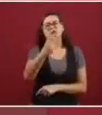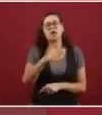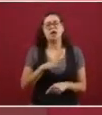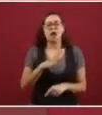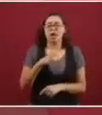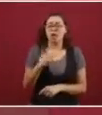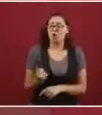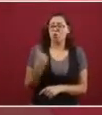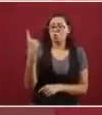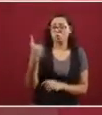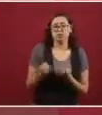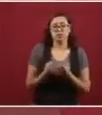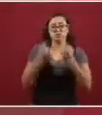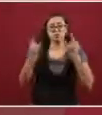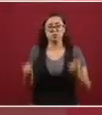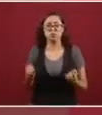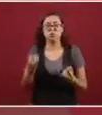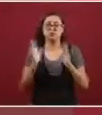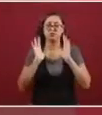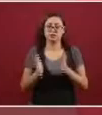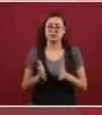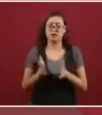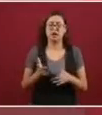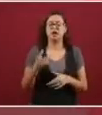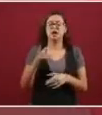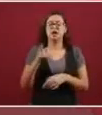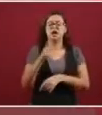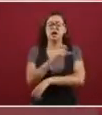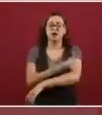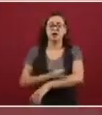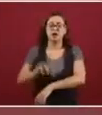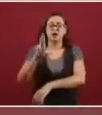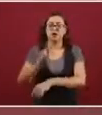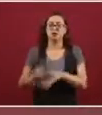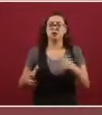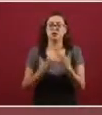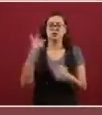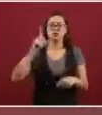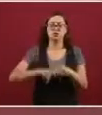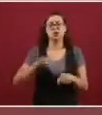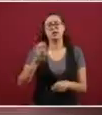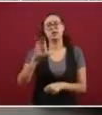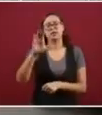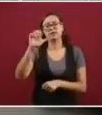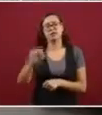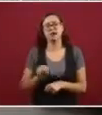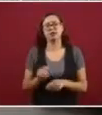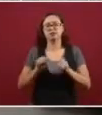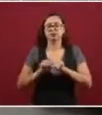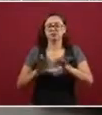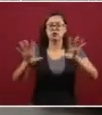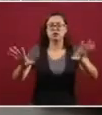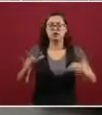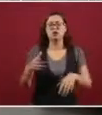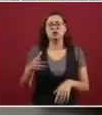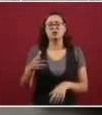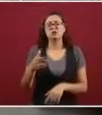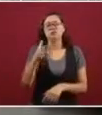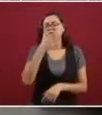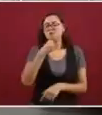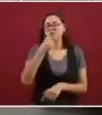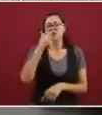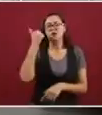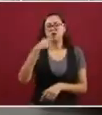caso que está inclusivemente publicado en la Coordinación Nacional de Becas. El nombre del